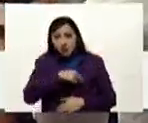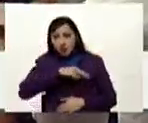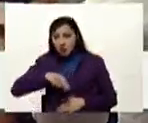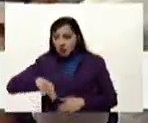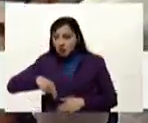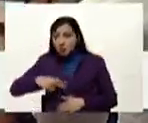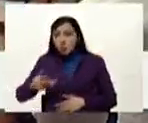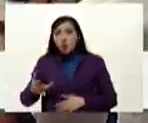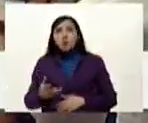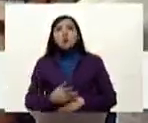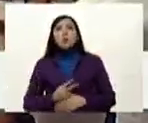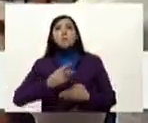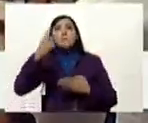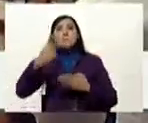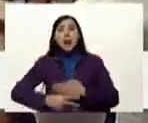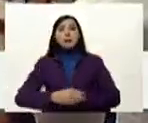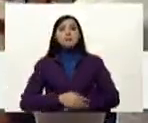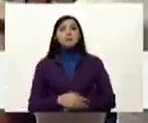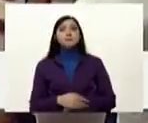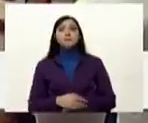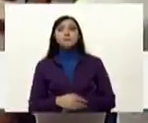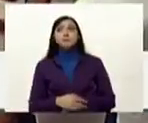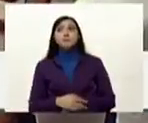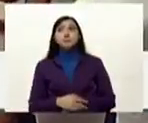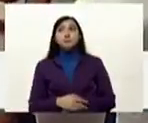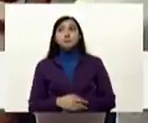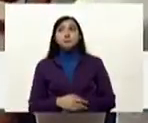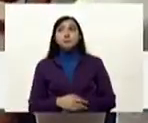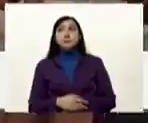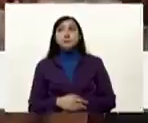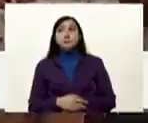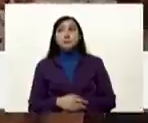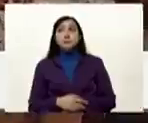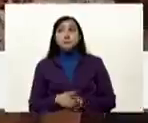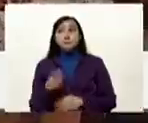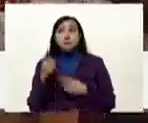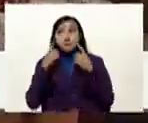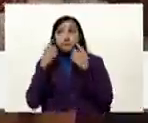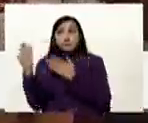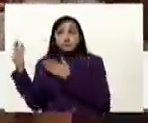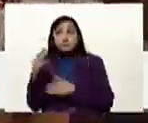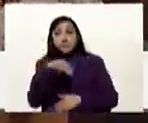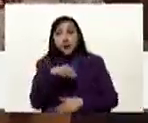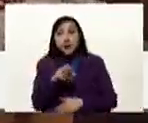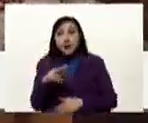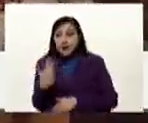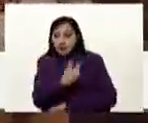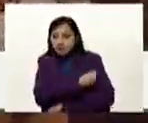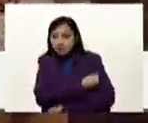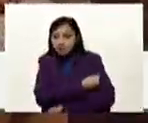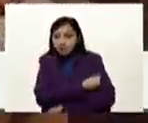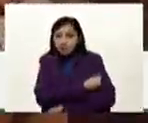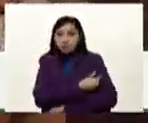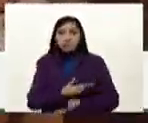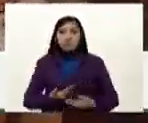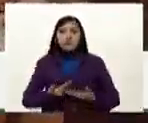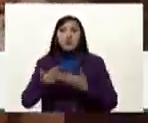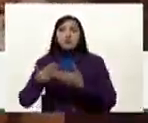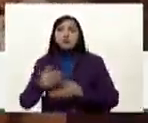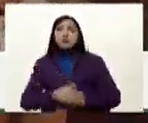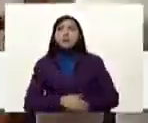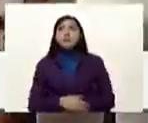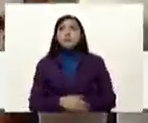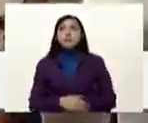casa, presidente. Aquí está María Popula, quien es además la que va a recibir esta vacuna. Mientras que la estamos